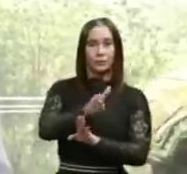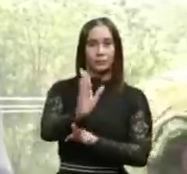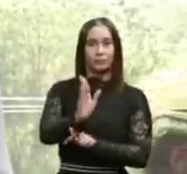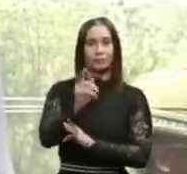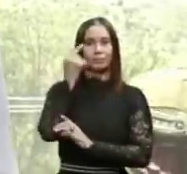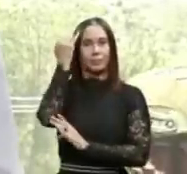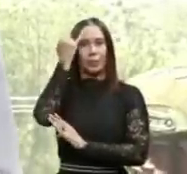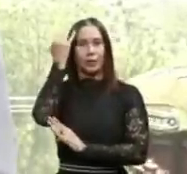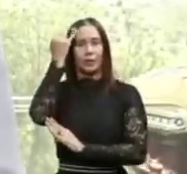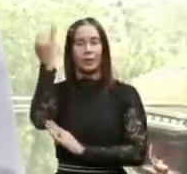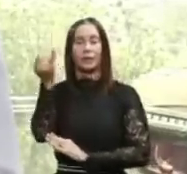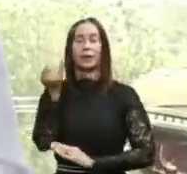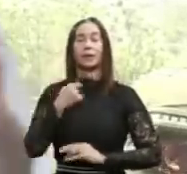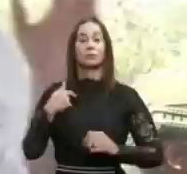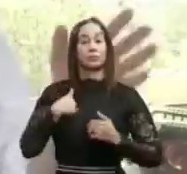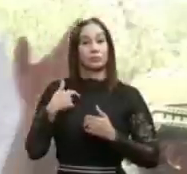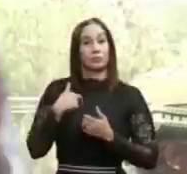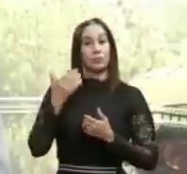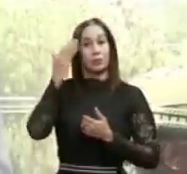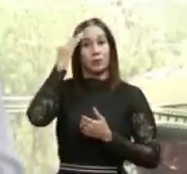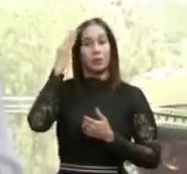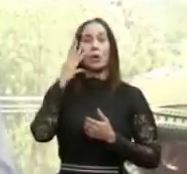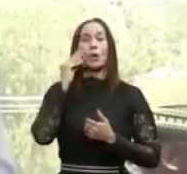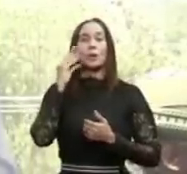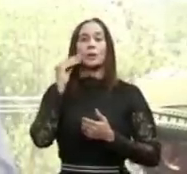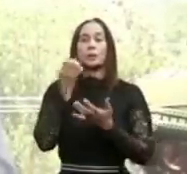Y conociendo como economista ese balance